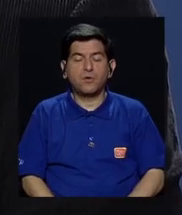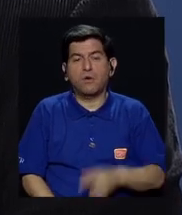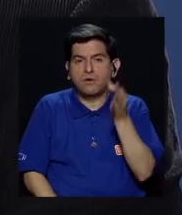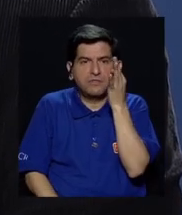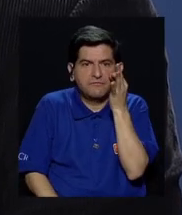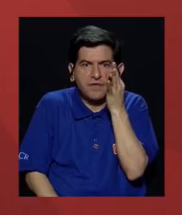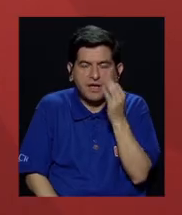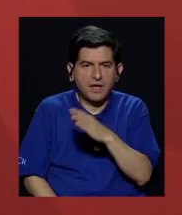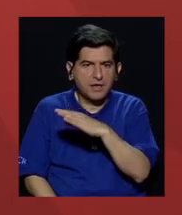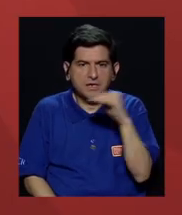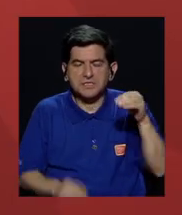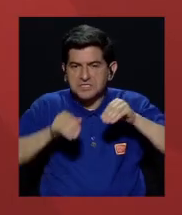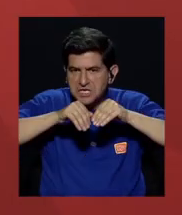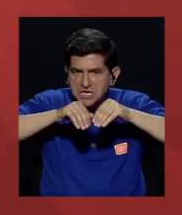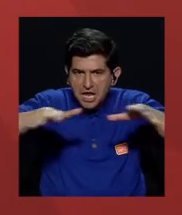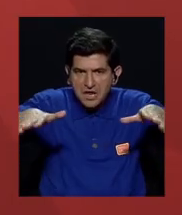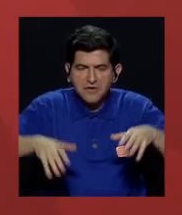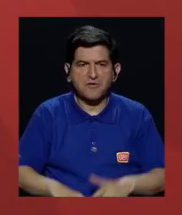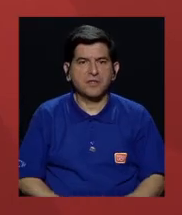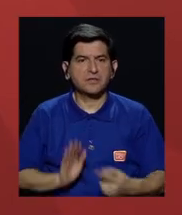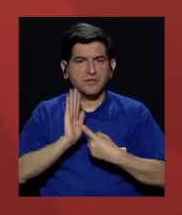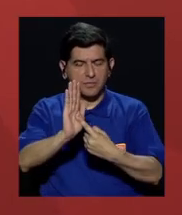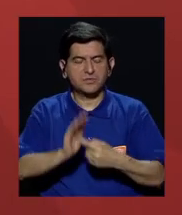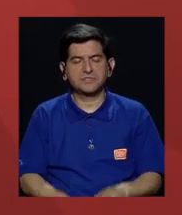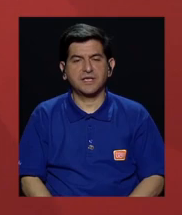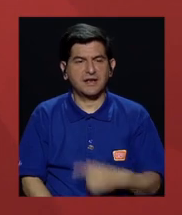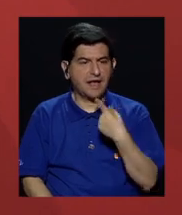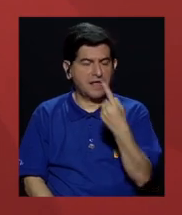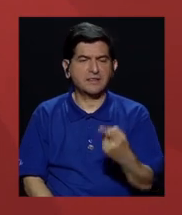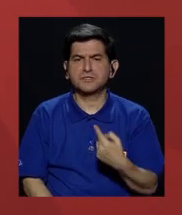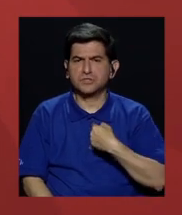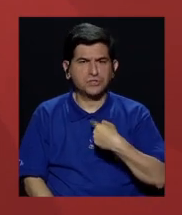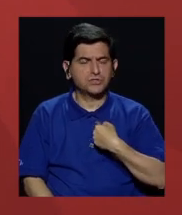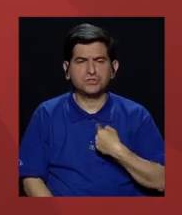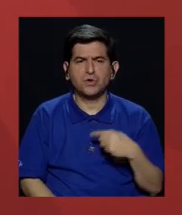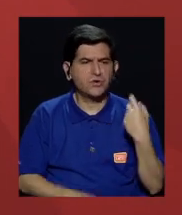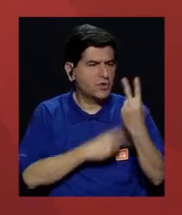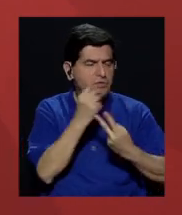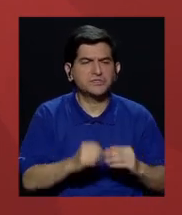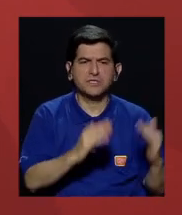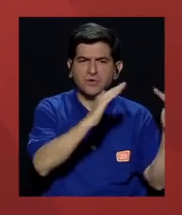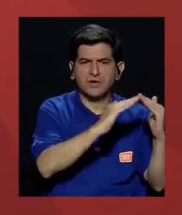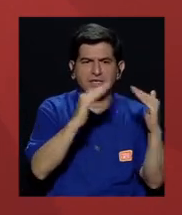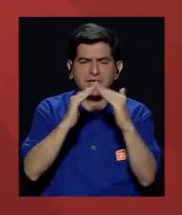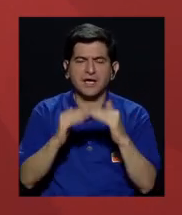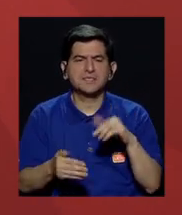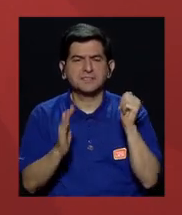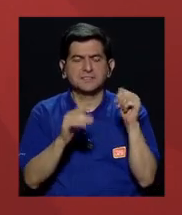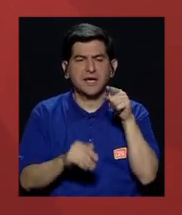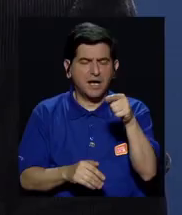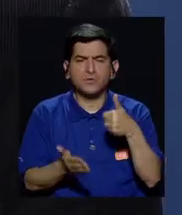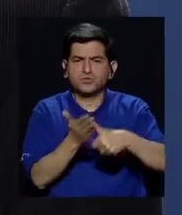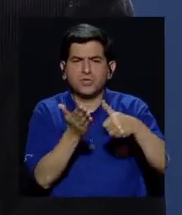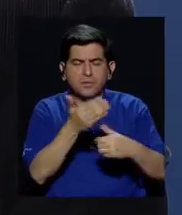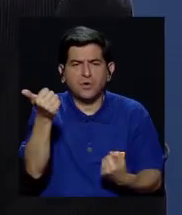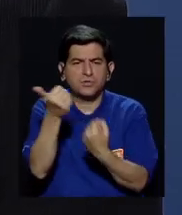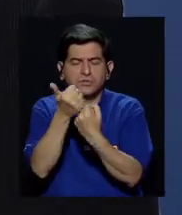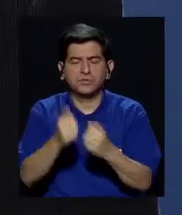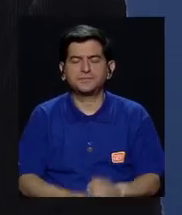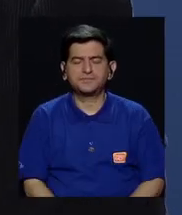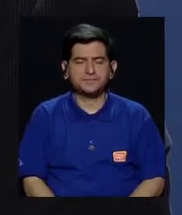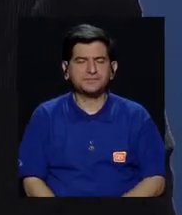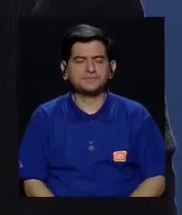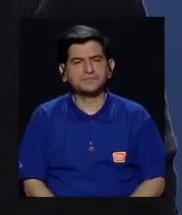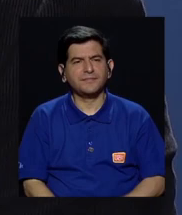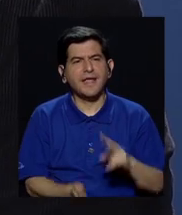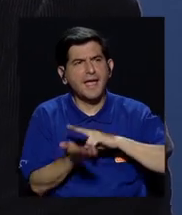maría figueres e inclusive en redes lo ha hecho evidente josemaría cuando le dice yo no ando de casa en casa pidiendo votos para estar en liberación hay tres